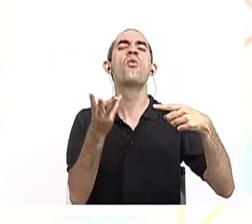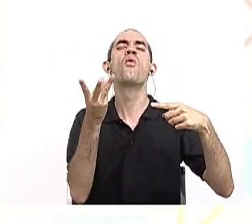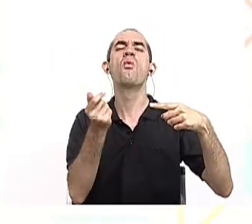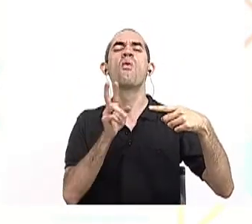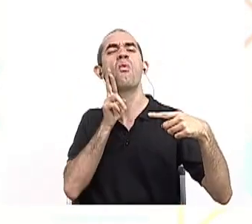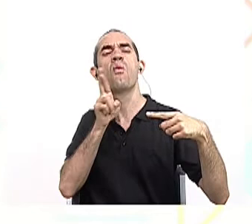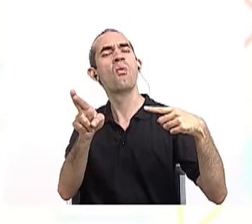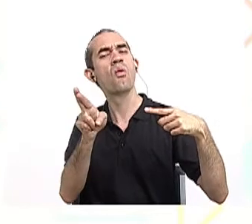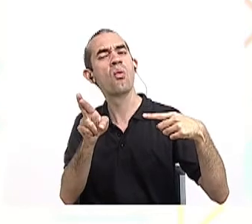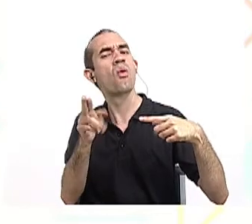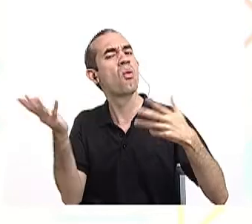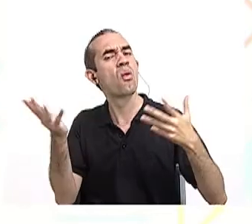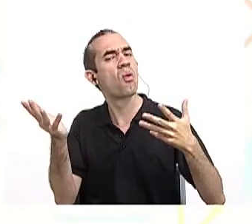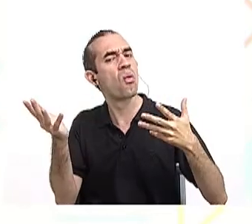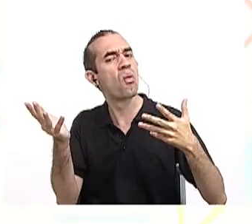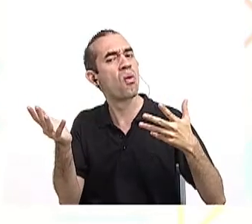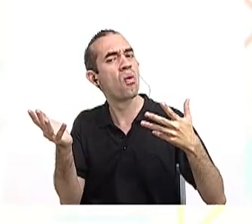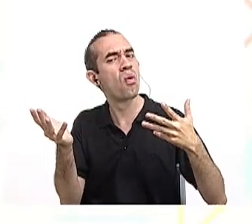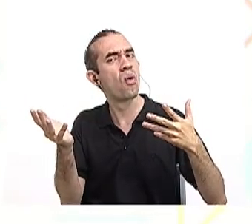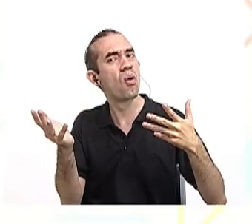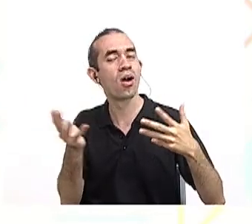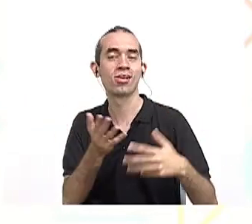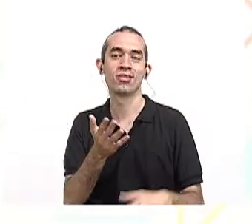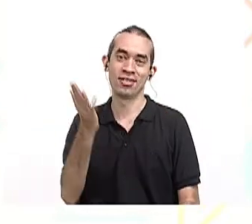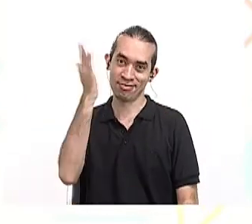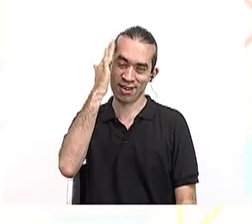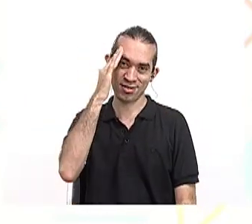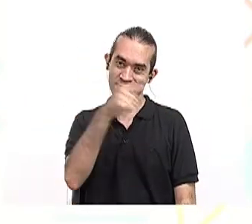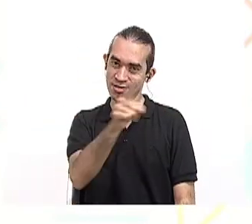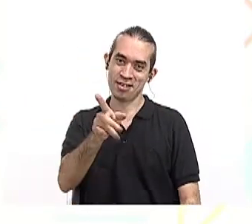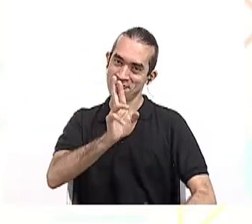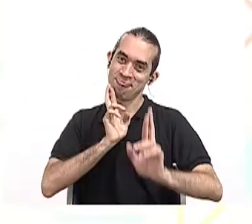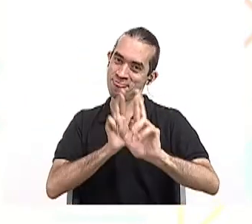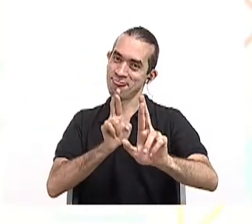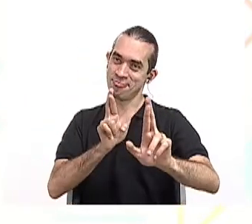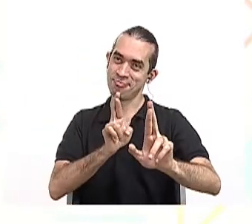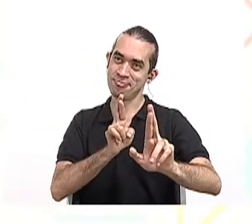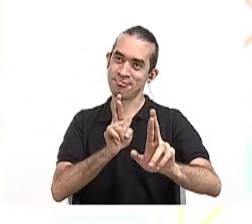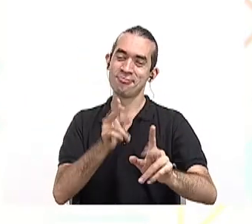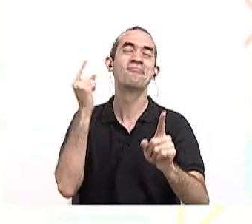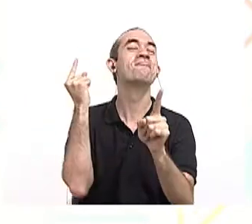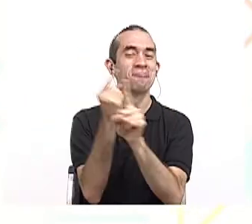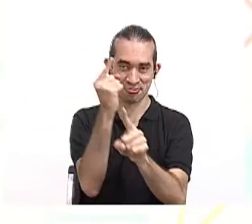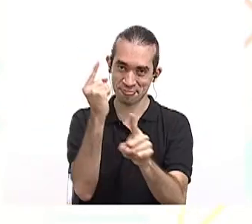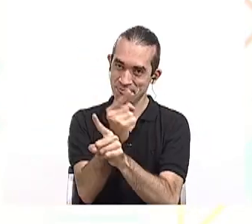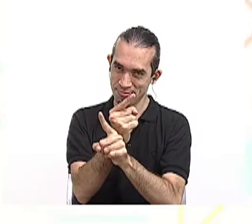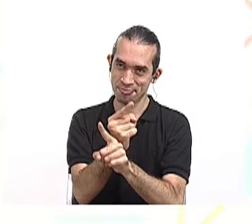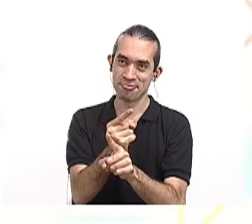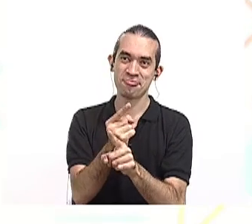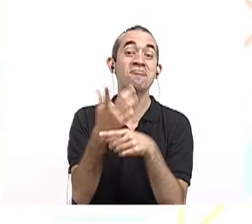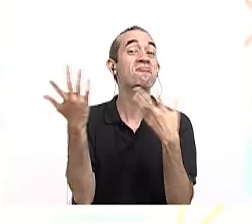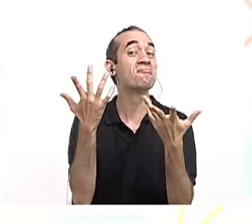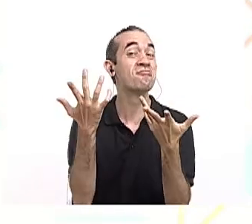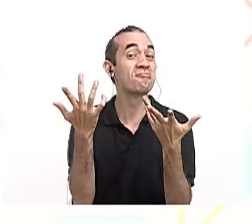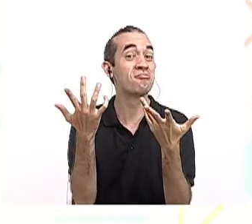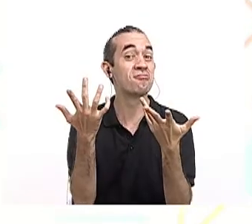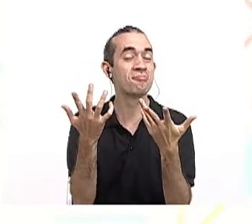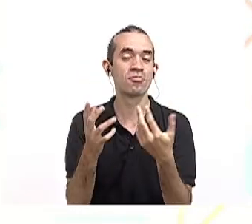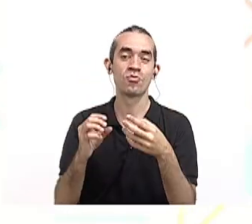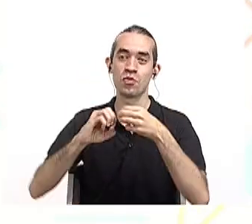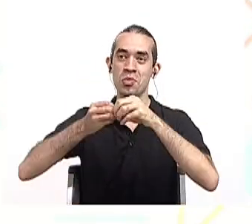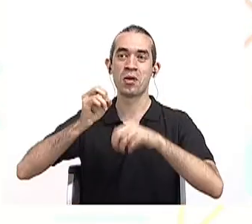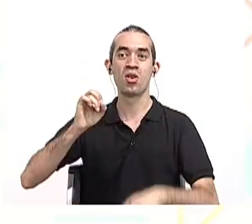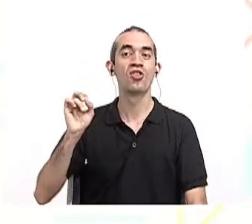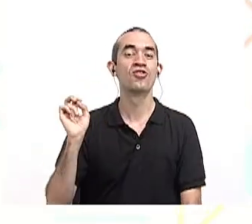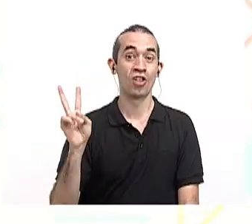3 corresponde a, ya sé que ustedes tienen el resultado, efectivamente es el número 2.